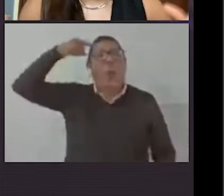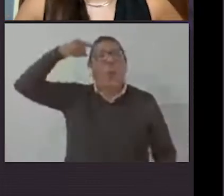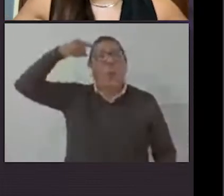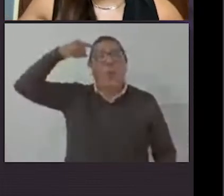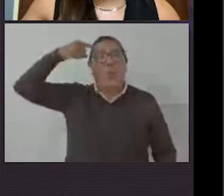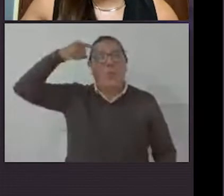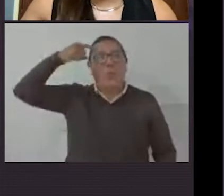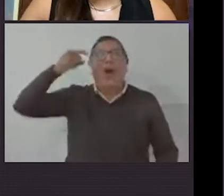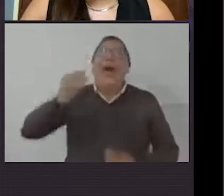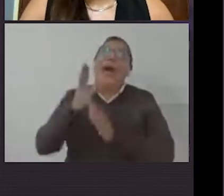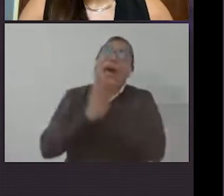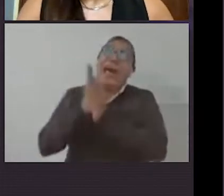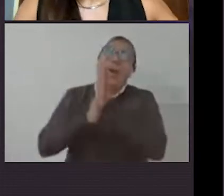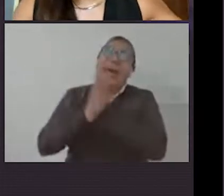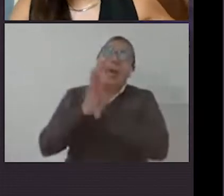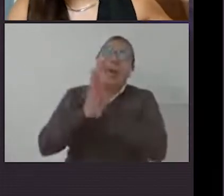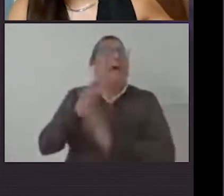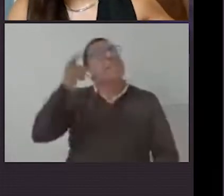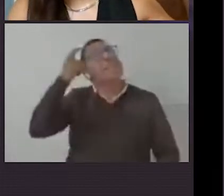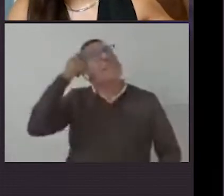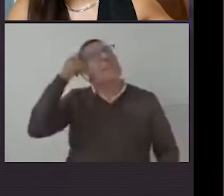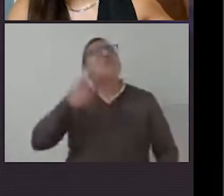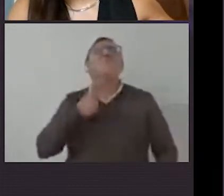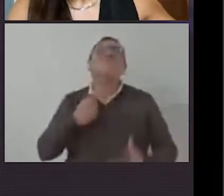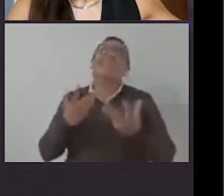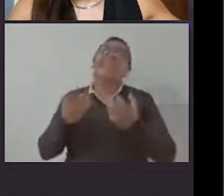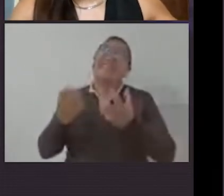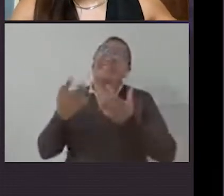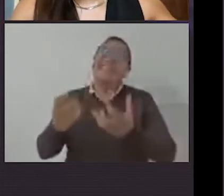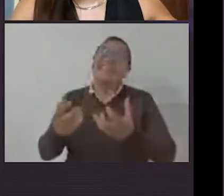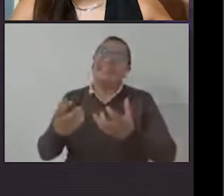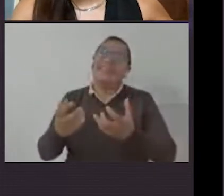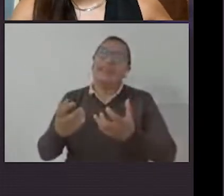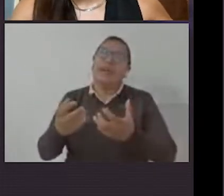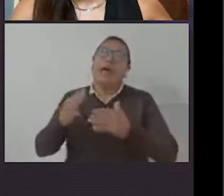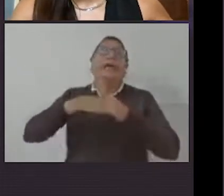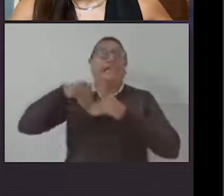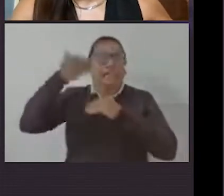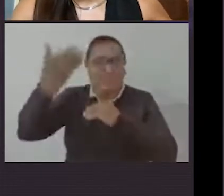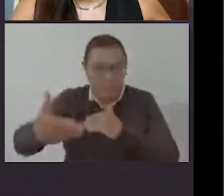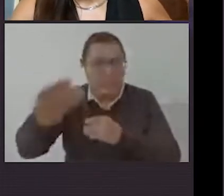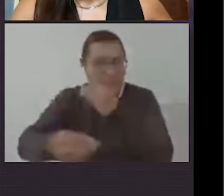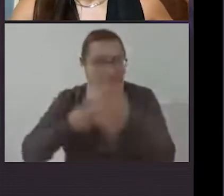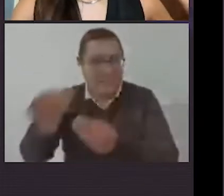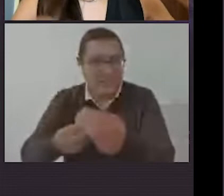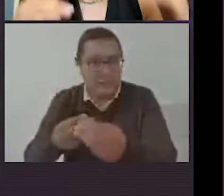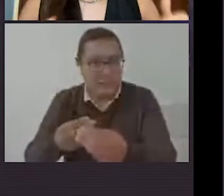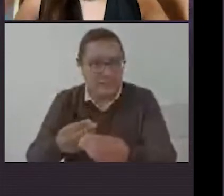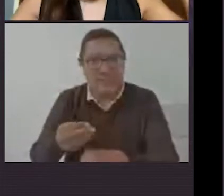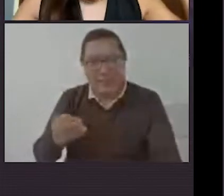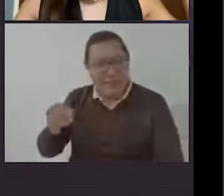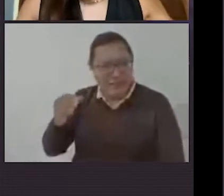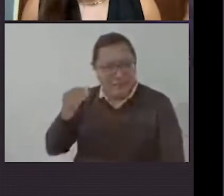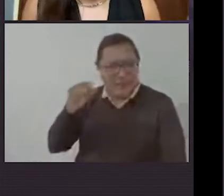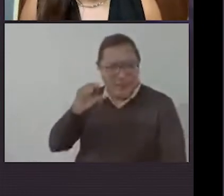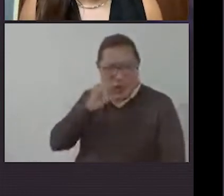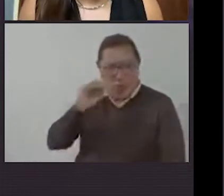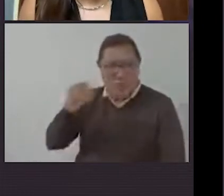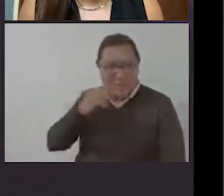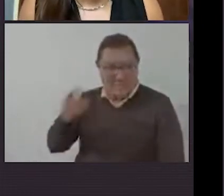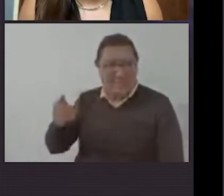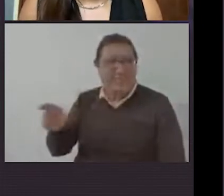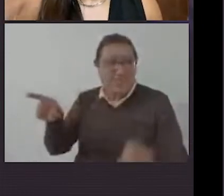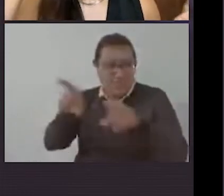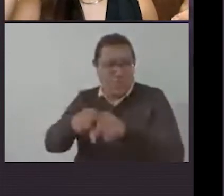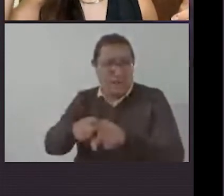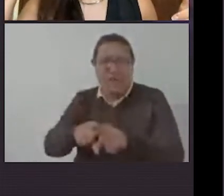muchas veces, otras ni siquiera así. Como bien decía Reyes Merino, la clave es hacer, ¿sí? O sea, todo se tiene que